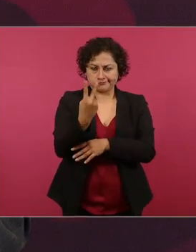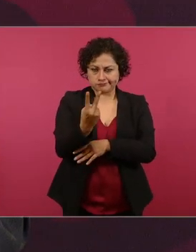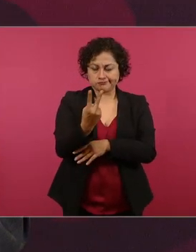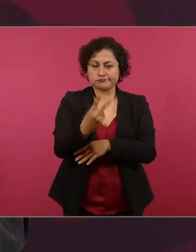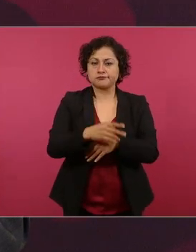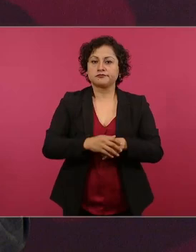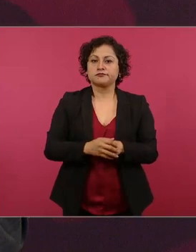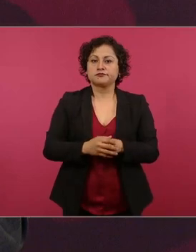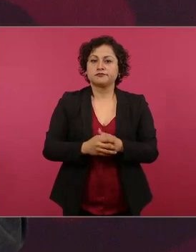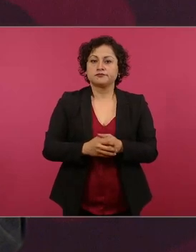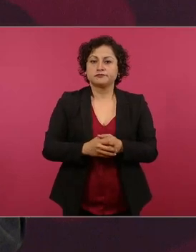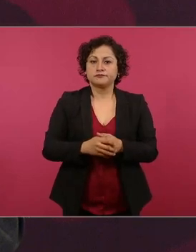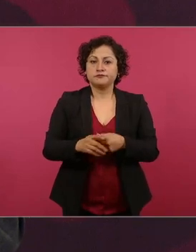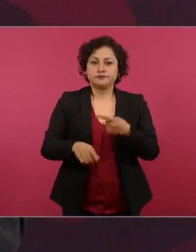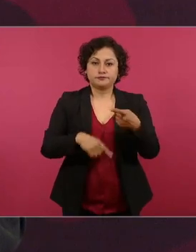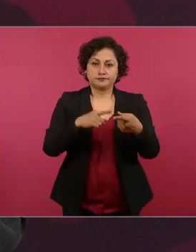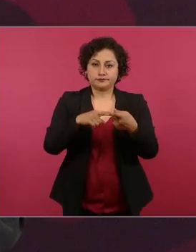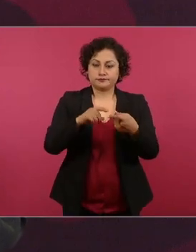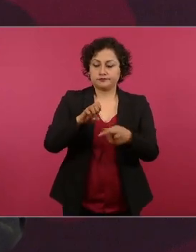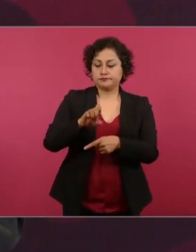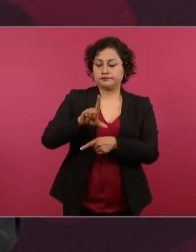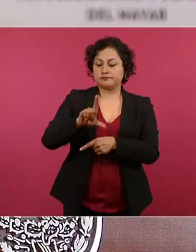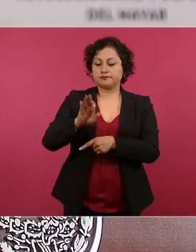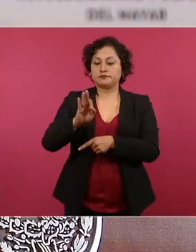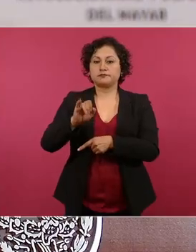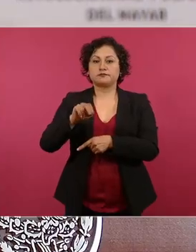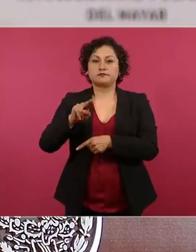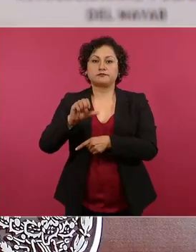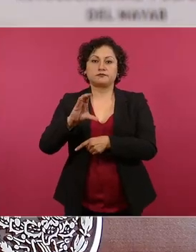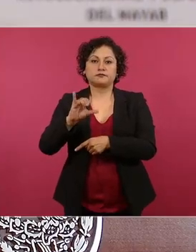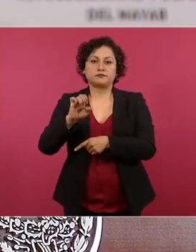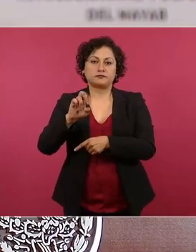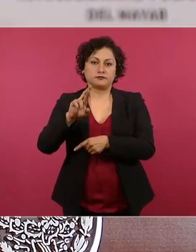una de El Financiero, que no nos quieren mucho,